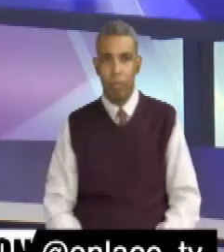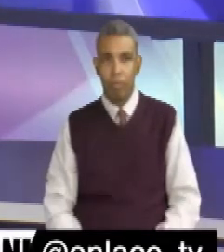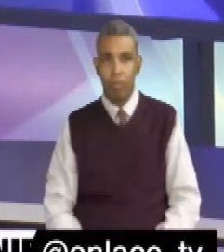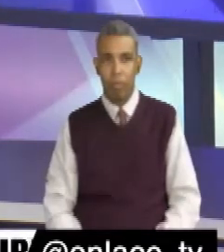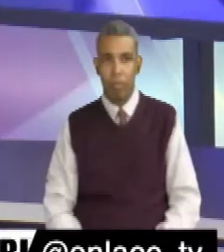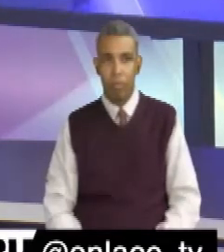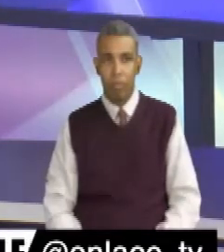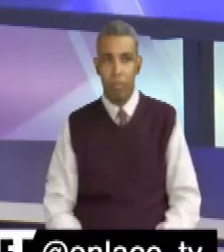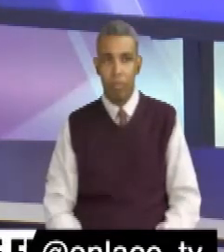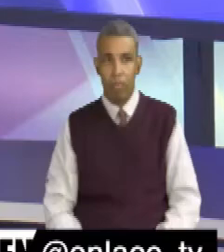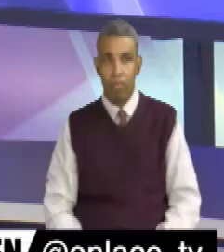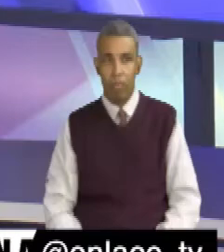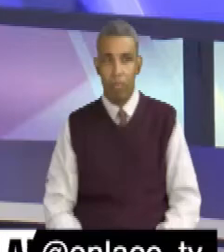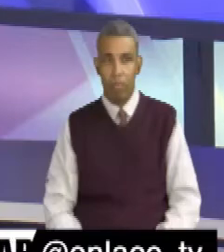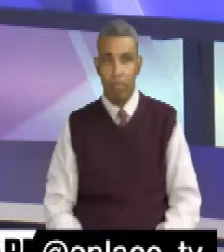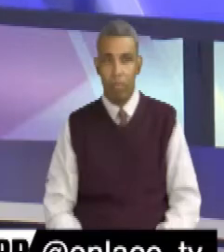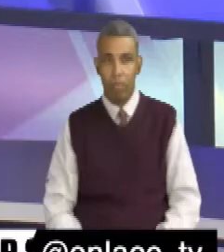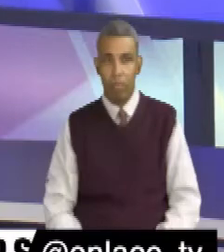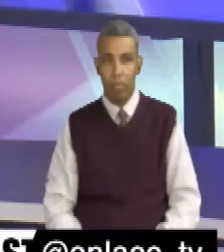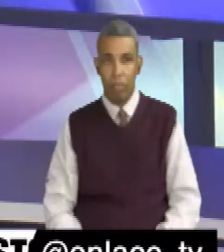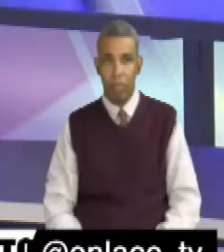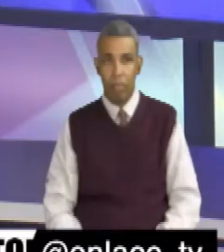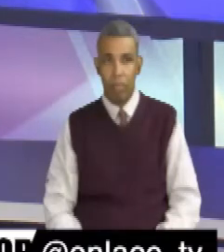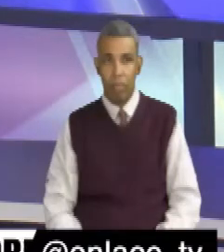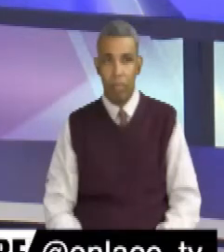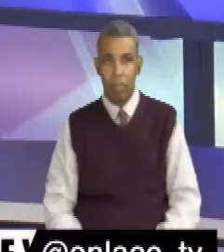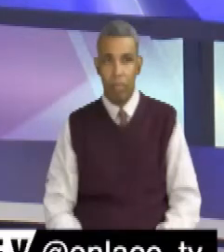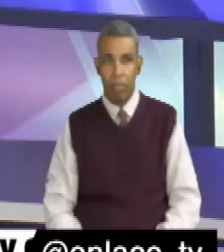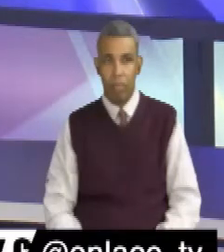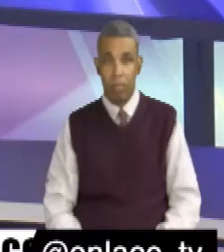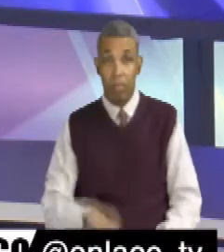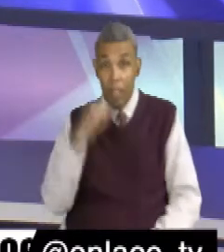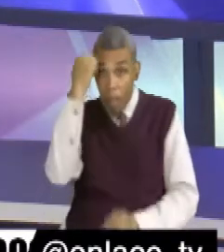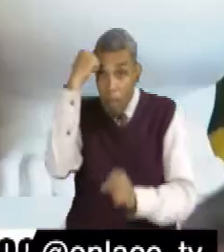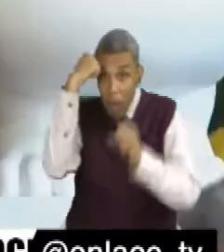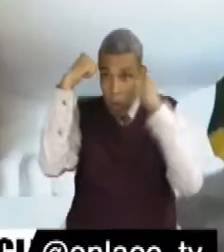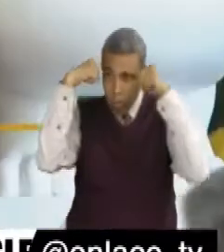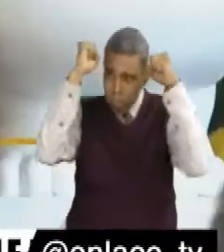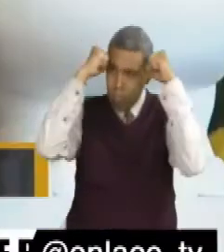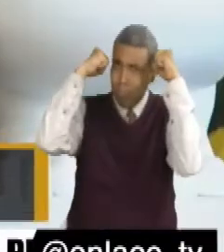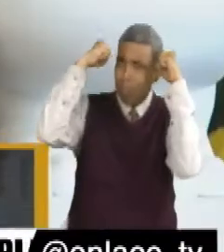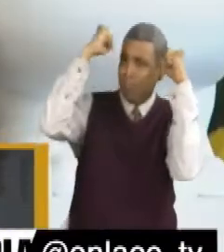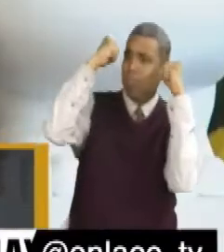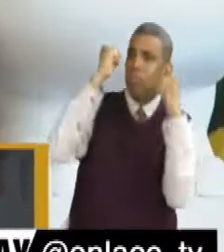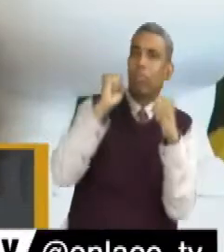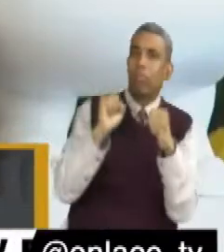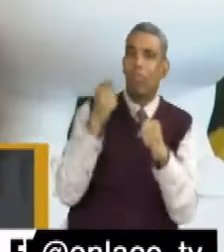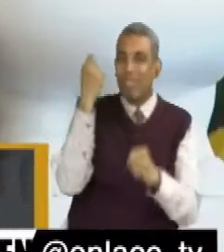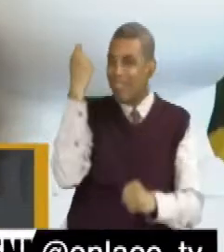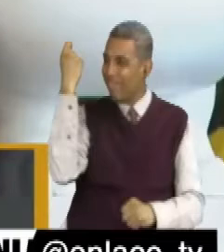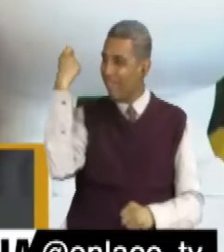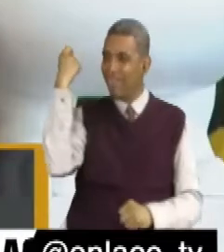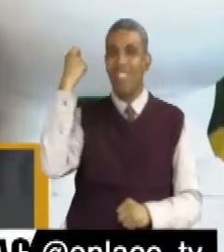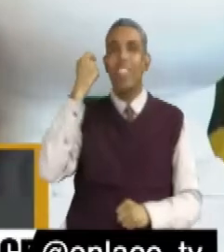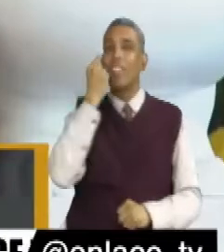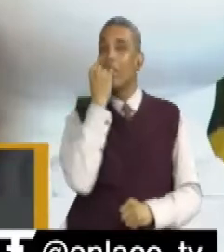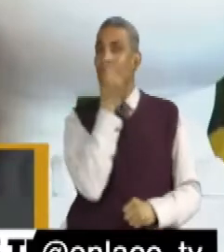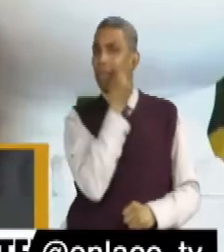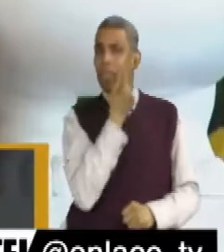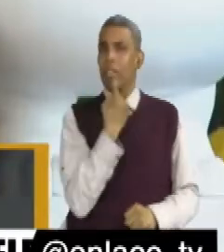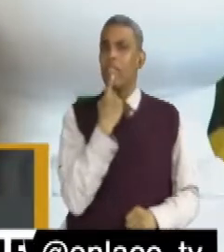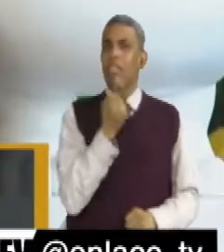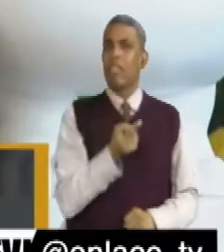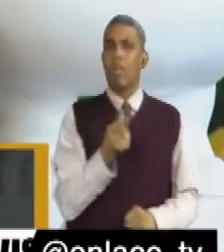educadores que se adelanta en todo el territorio nacional. Luego de conocer la posición que fijó el gobierno nacional ante